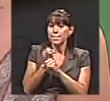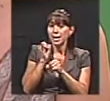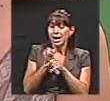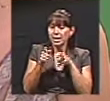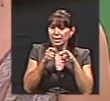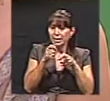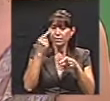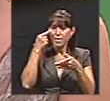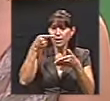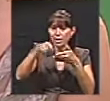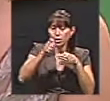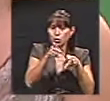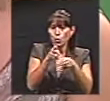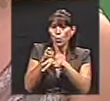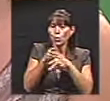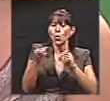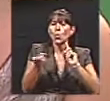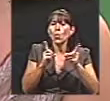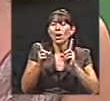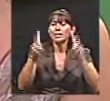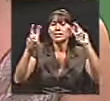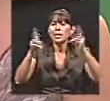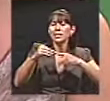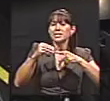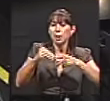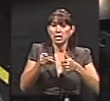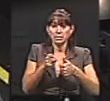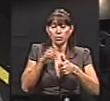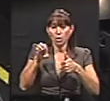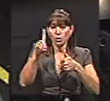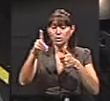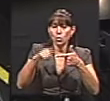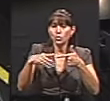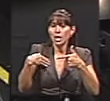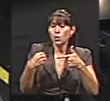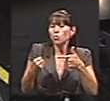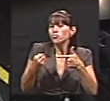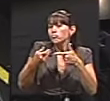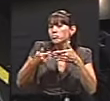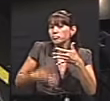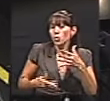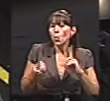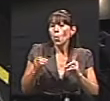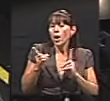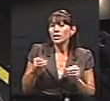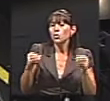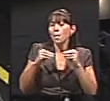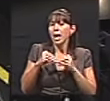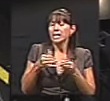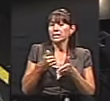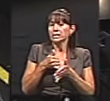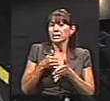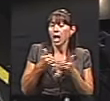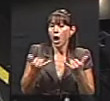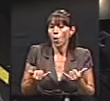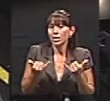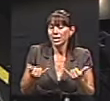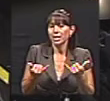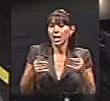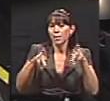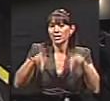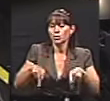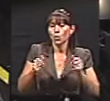ejes principales? Bueno, podríamos hablar de educación, de salud. ¿Cuáles son los ejes que ahorita se ven más vulnerables, tal vez, en población